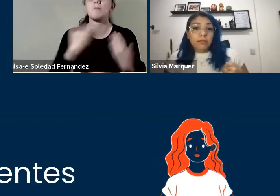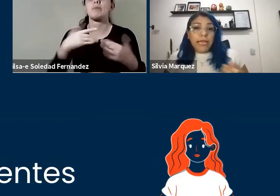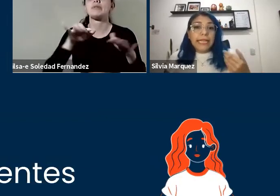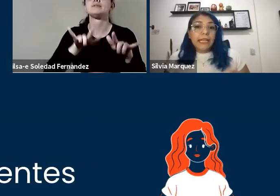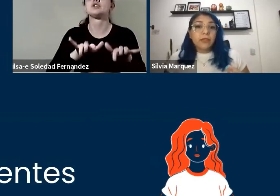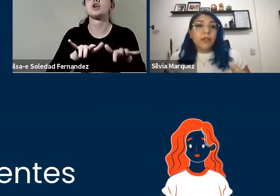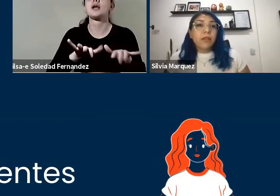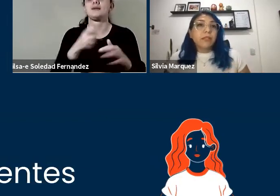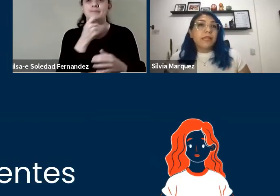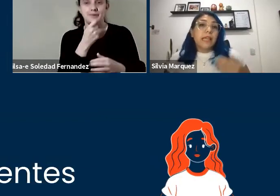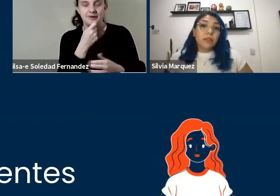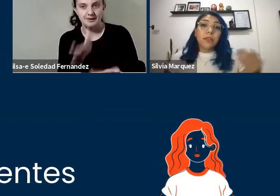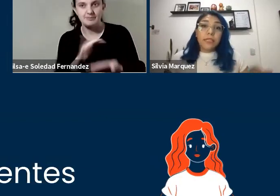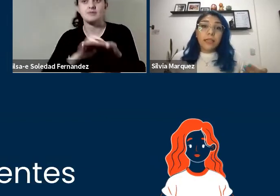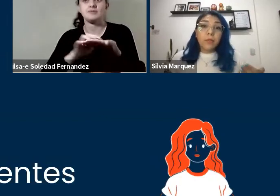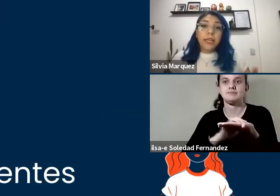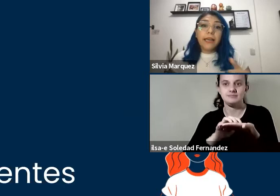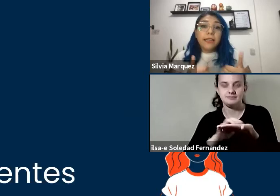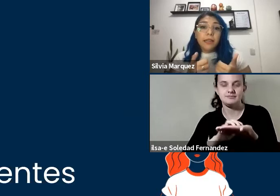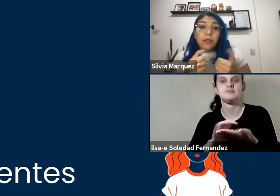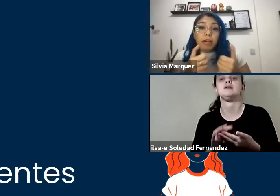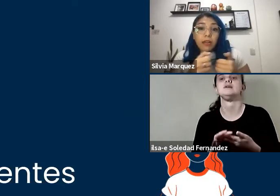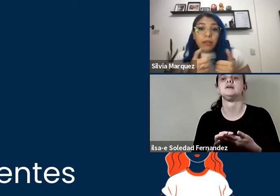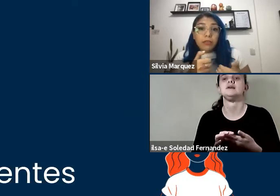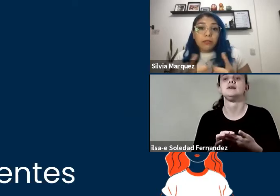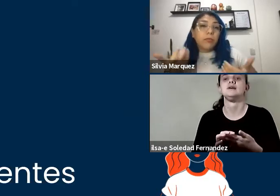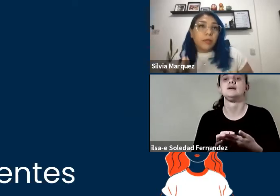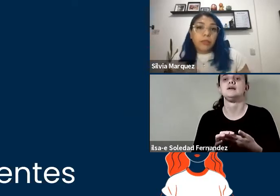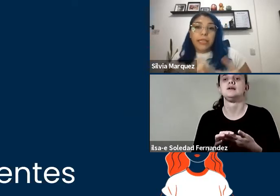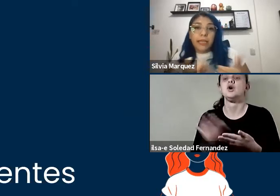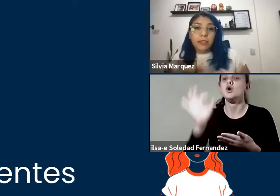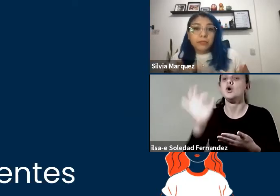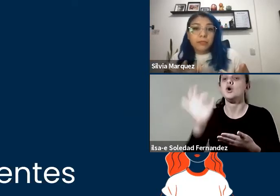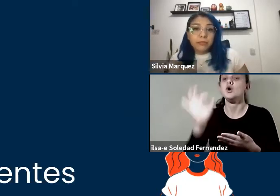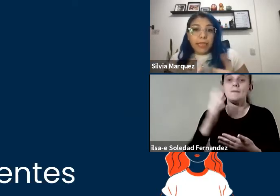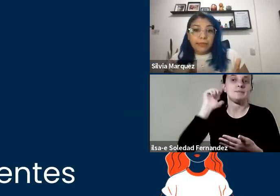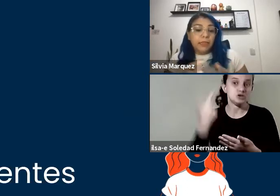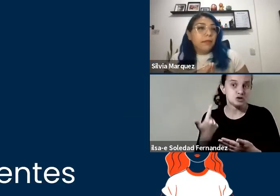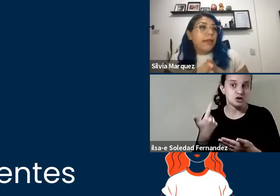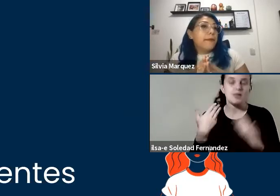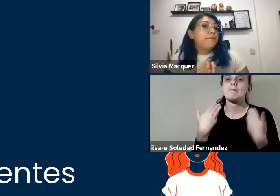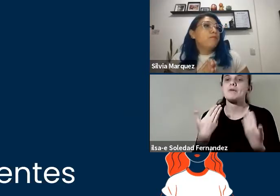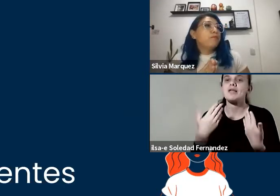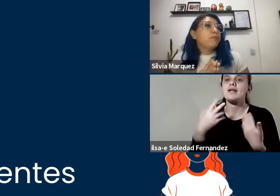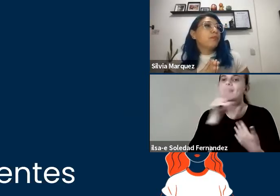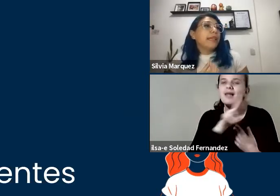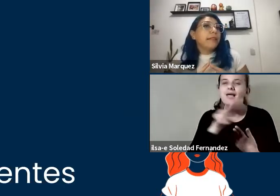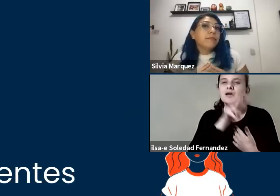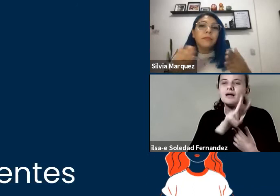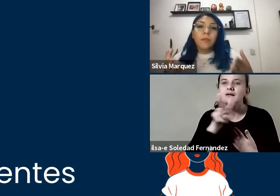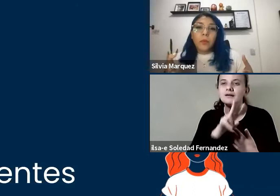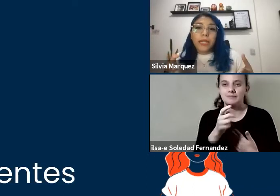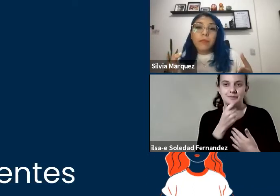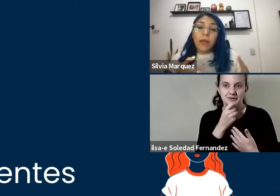escucharlo. En el caso de una persona que sea sordo-ciega, que pueda tocarlo en su, por ejemplo, teclado táctil.